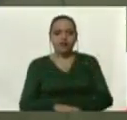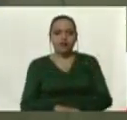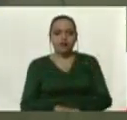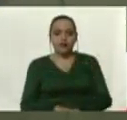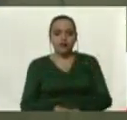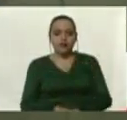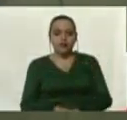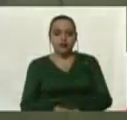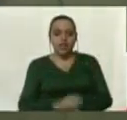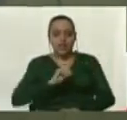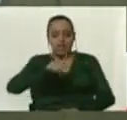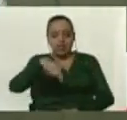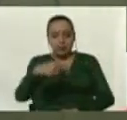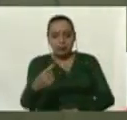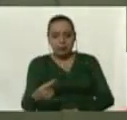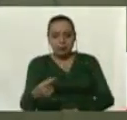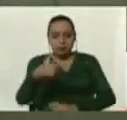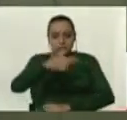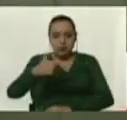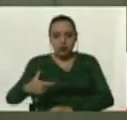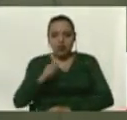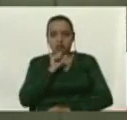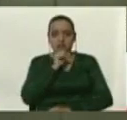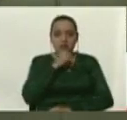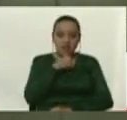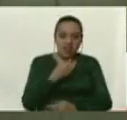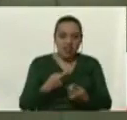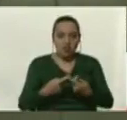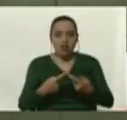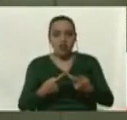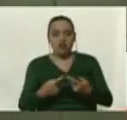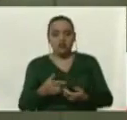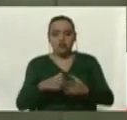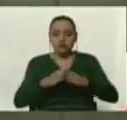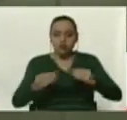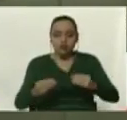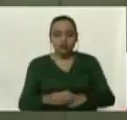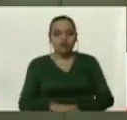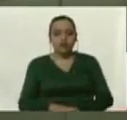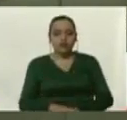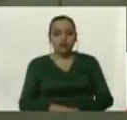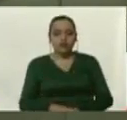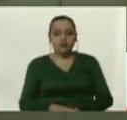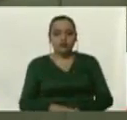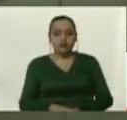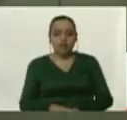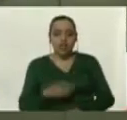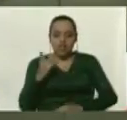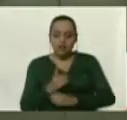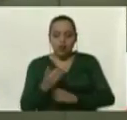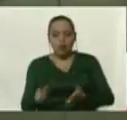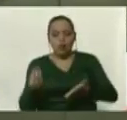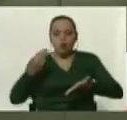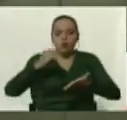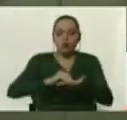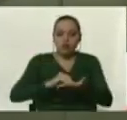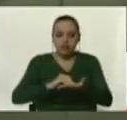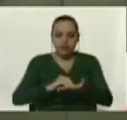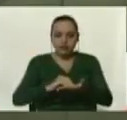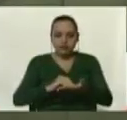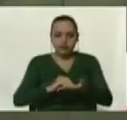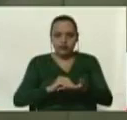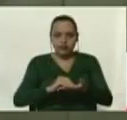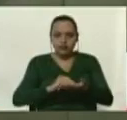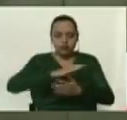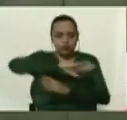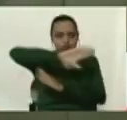Y luego a esa generación de nuestros abuelos y nuestras abuelas le tocó remontar los páramos